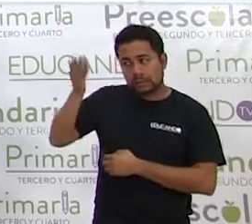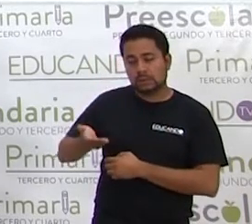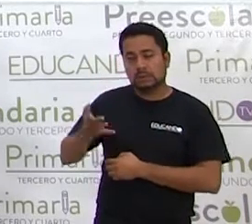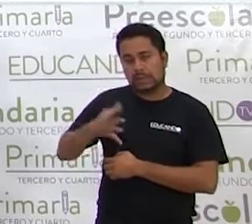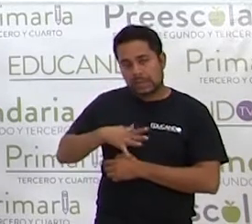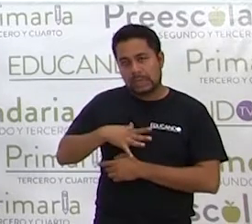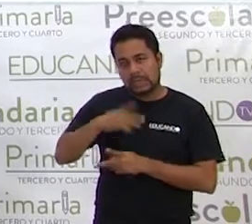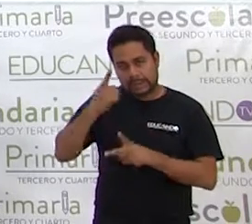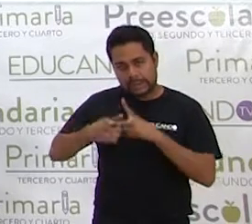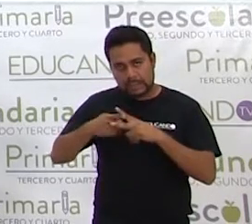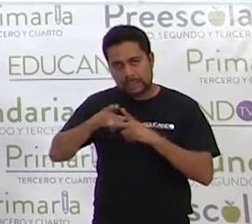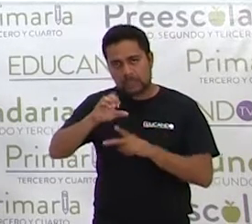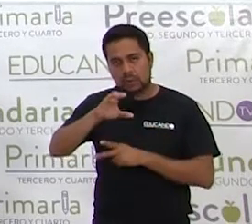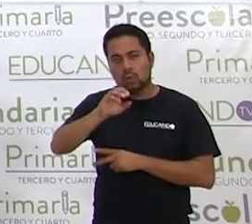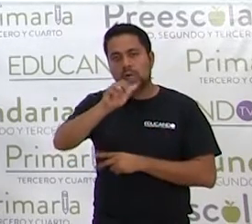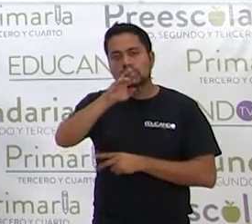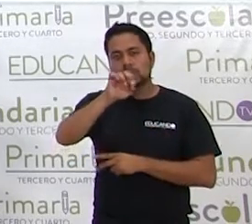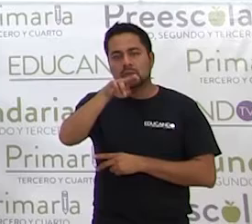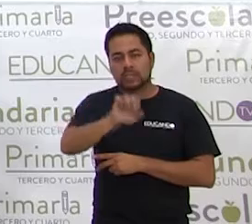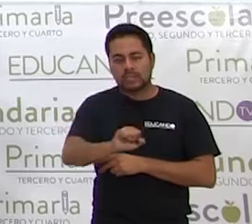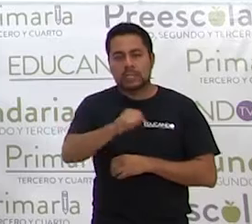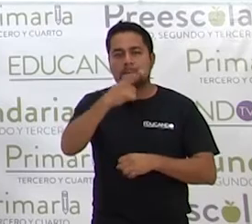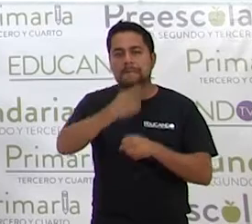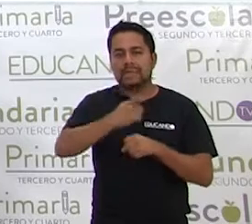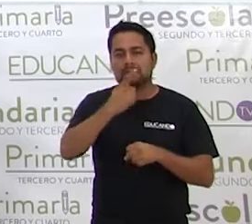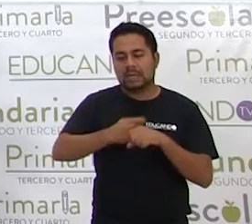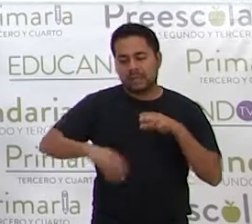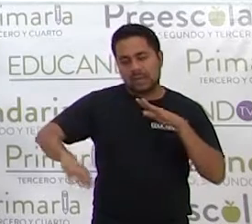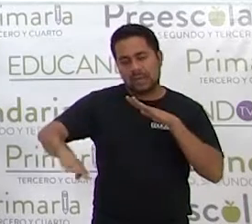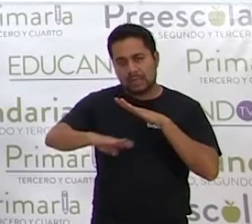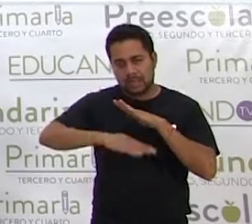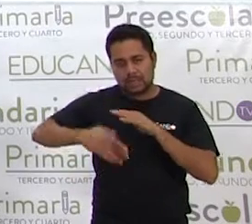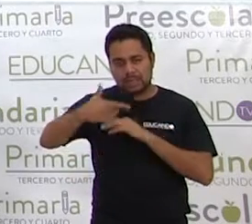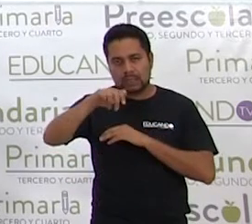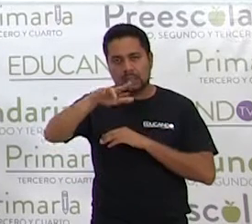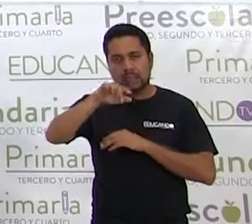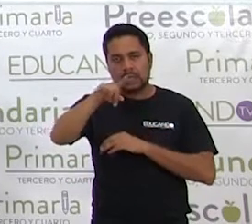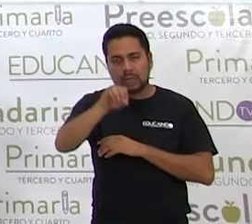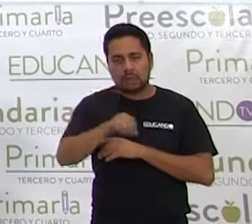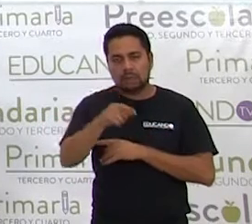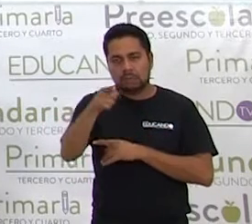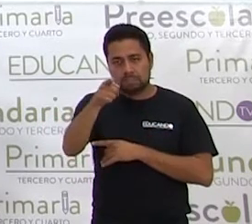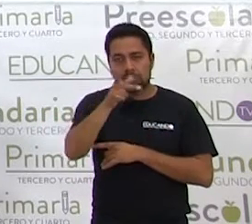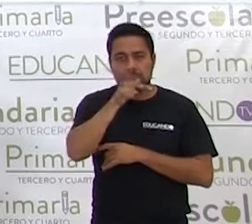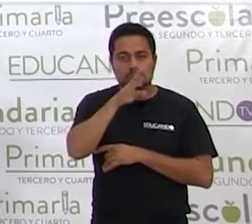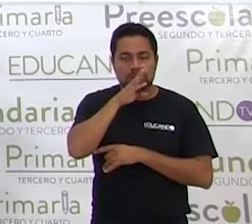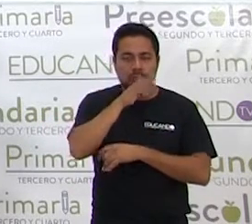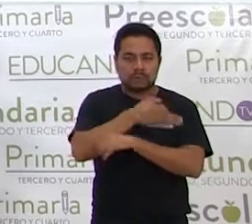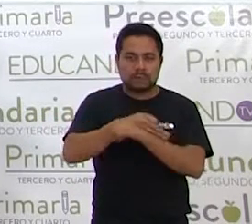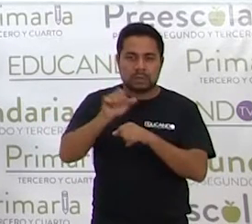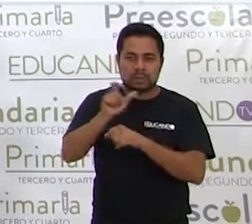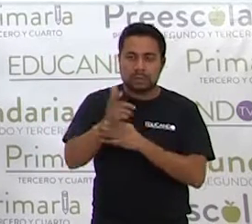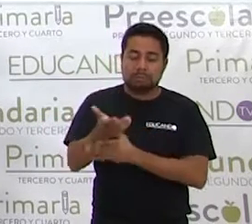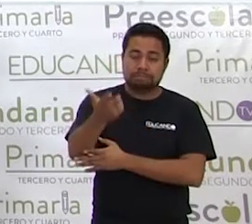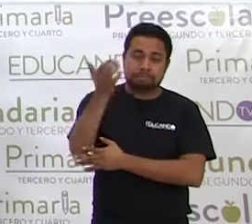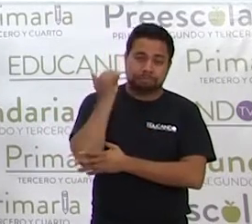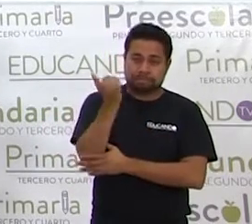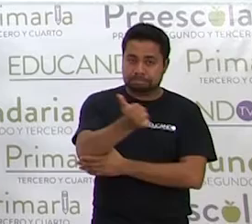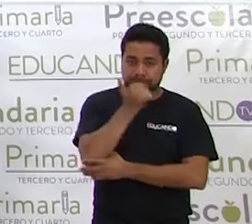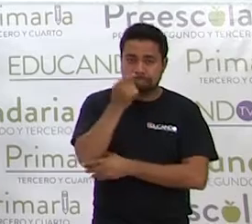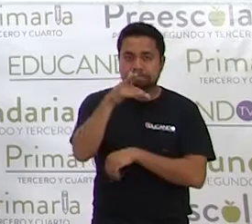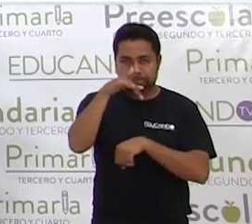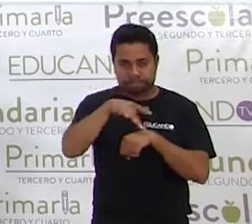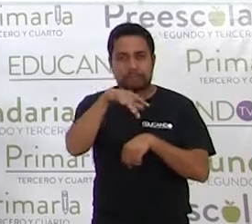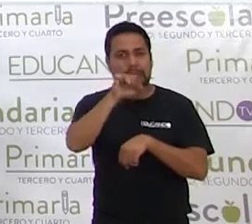ecuaciones y las ecuaciones de primer grado si ustedes padres de familia cuando fueron estudiantes lo vieron en